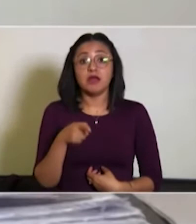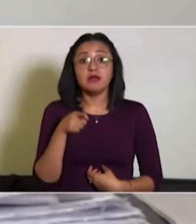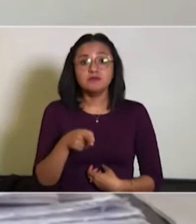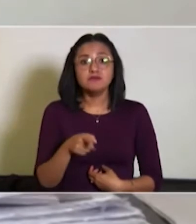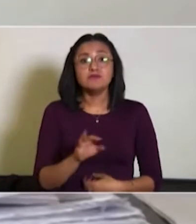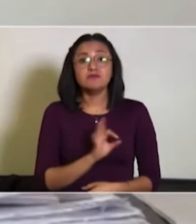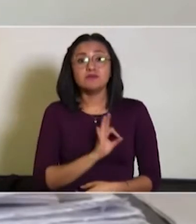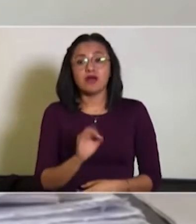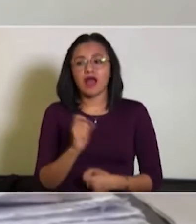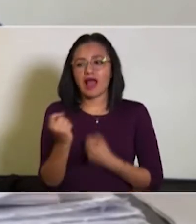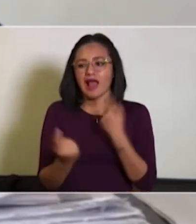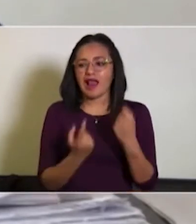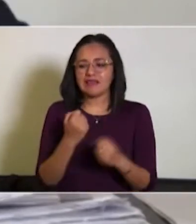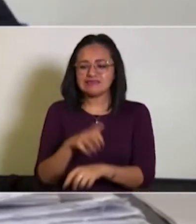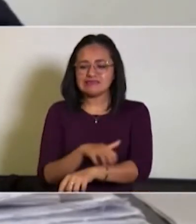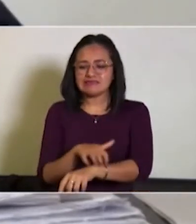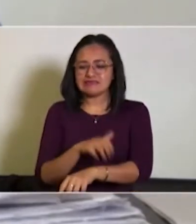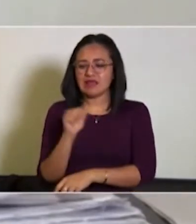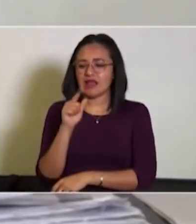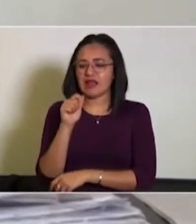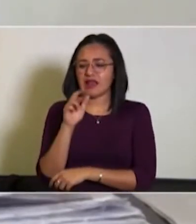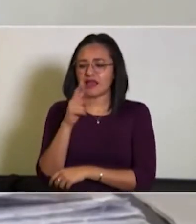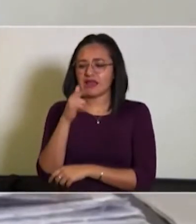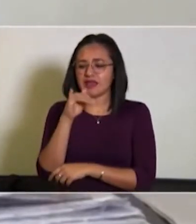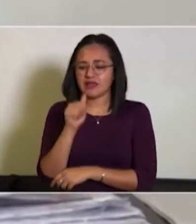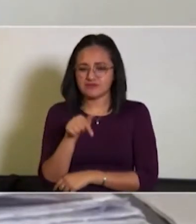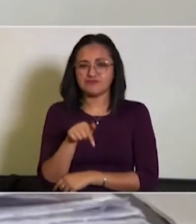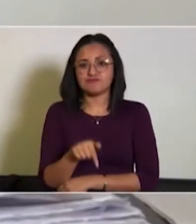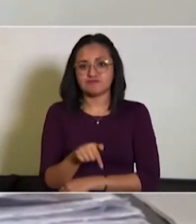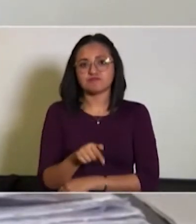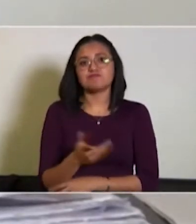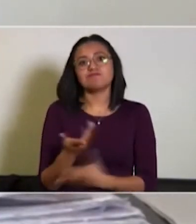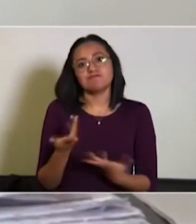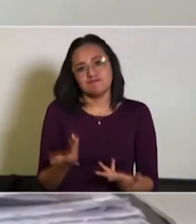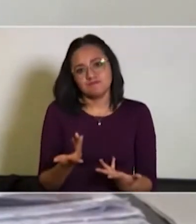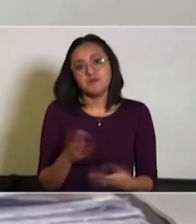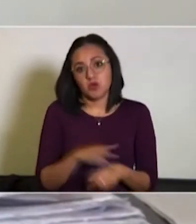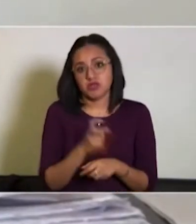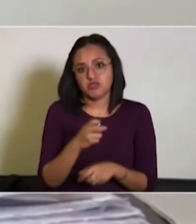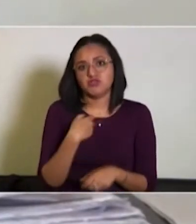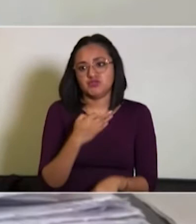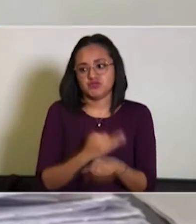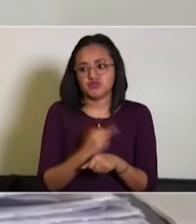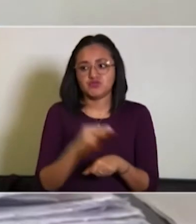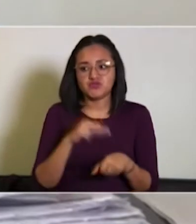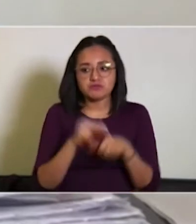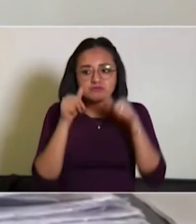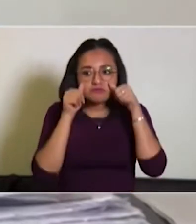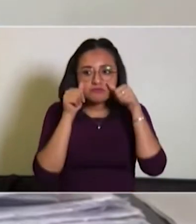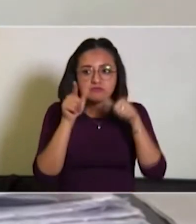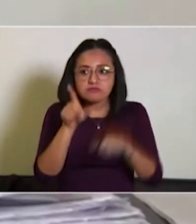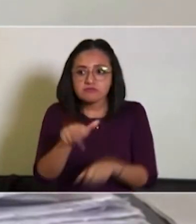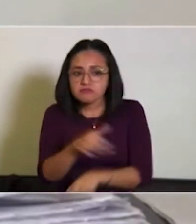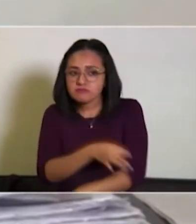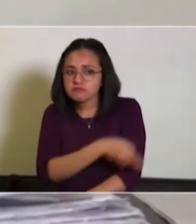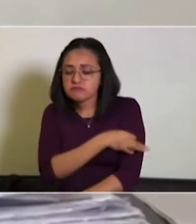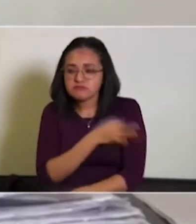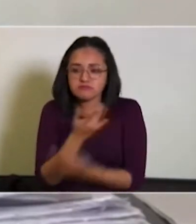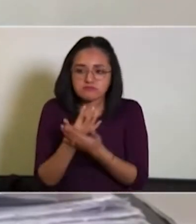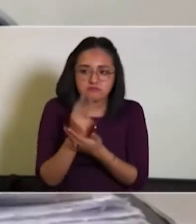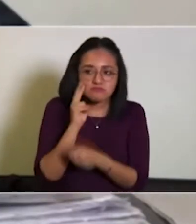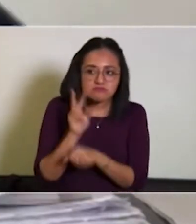puede provocar alergias. Por lo tanto, debemos de estar la parte médica al pendiente de que ninguno de